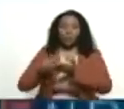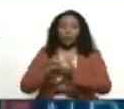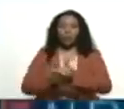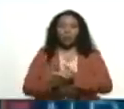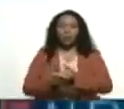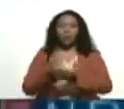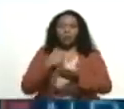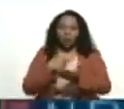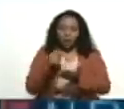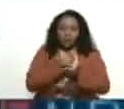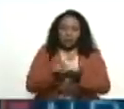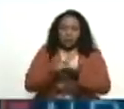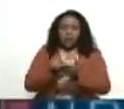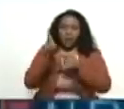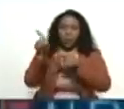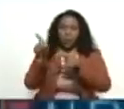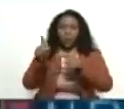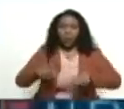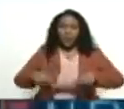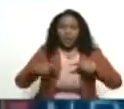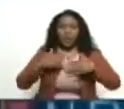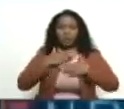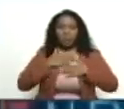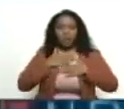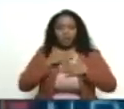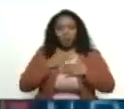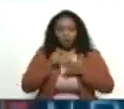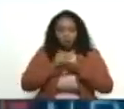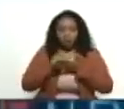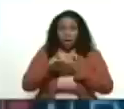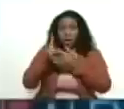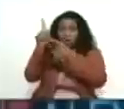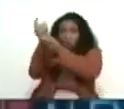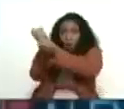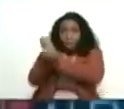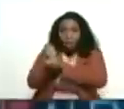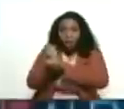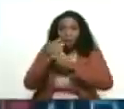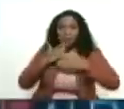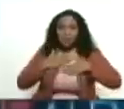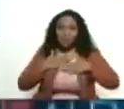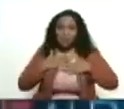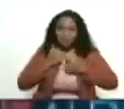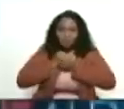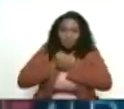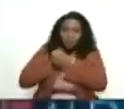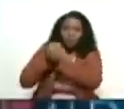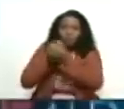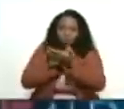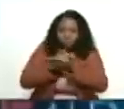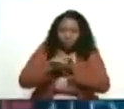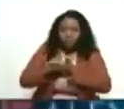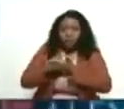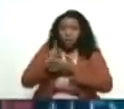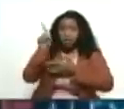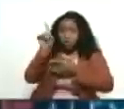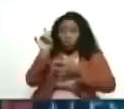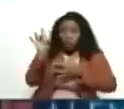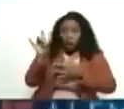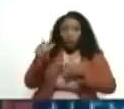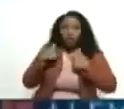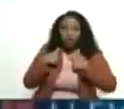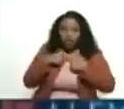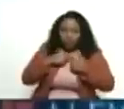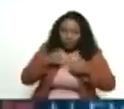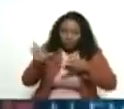Escribo con tu vida y con la mía, con tu amor y con los míos, con todos tus dolores.